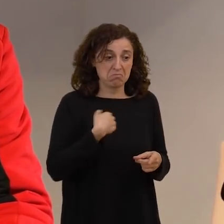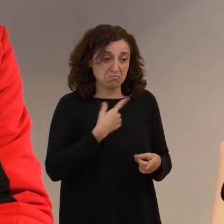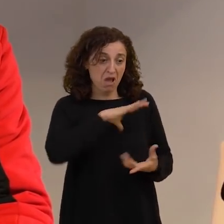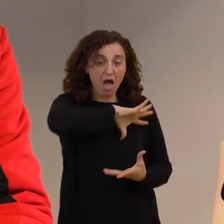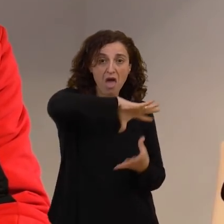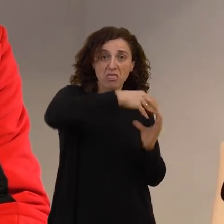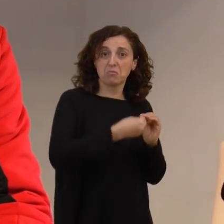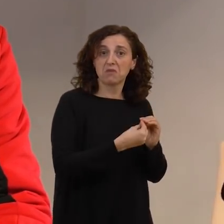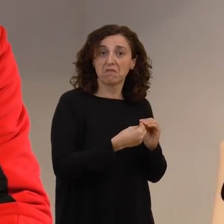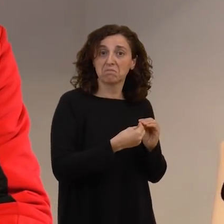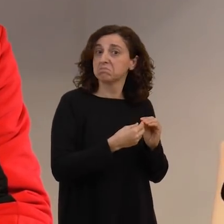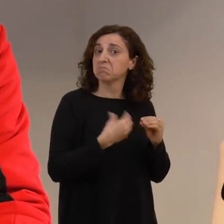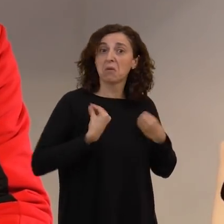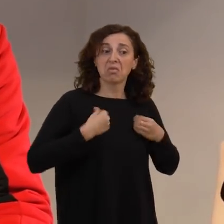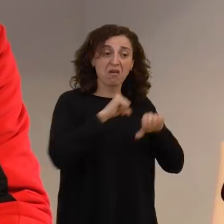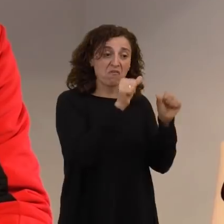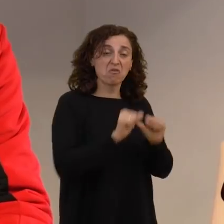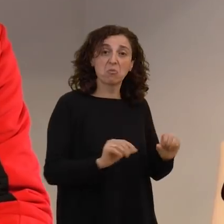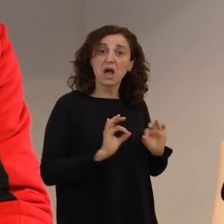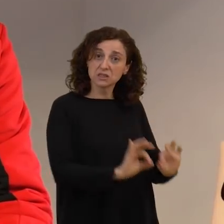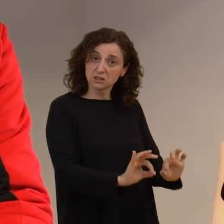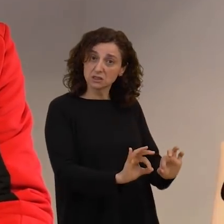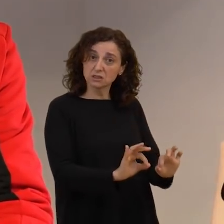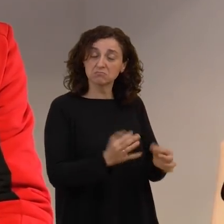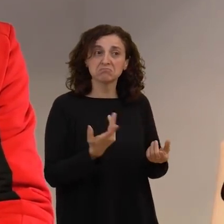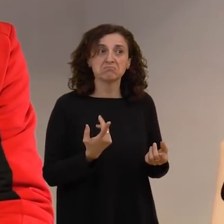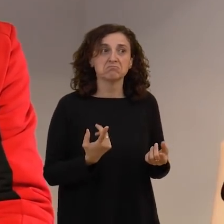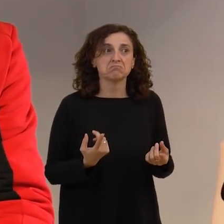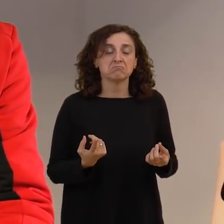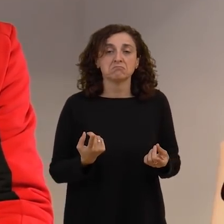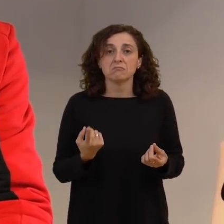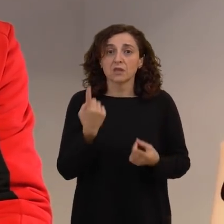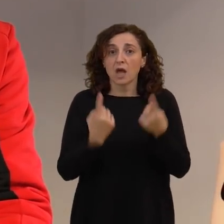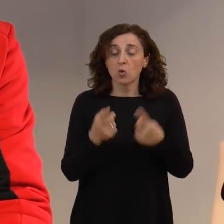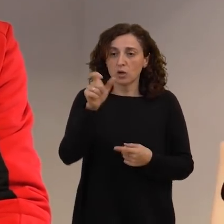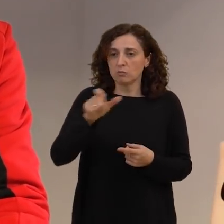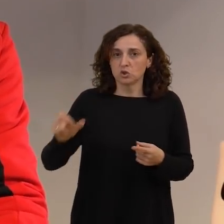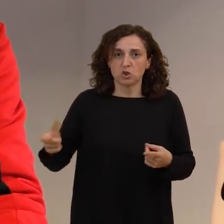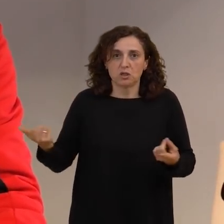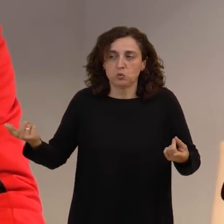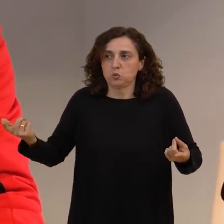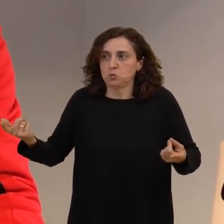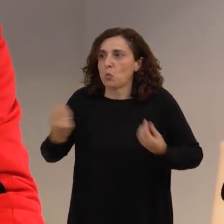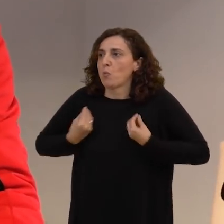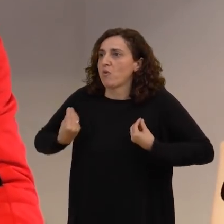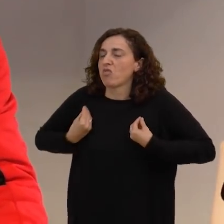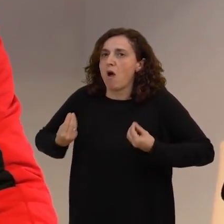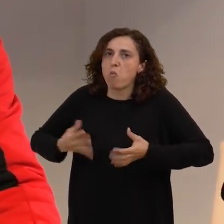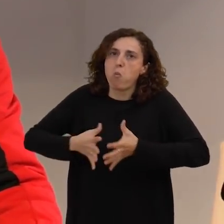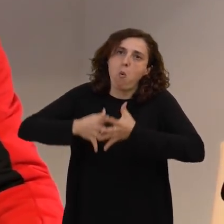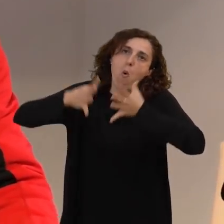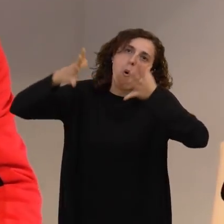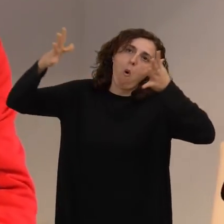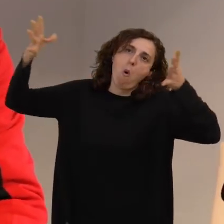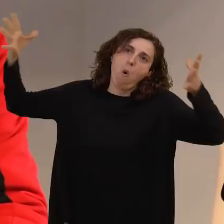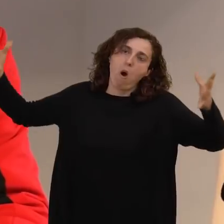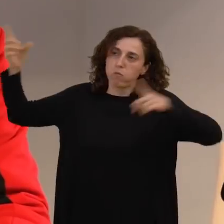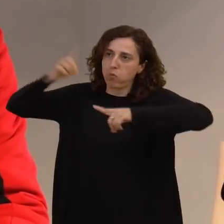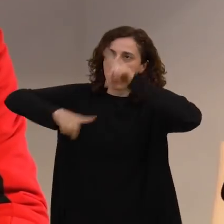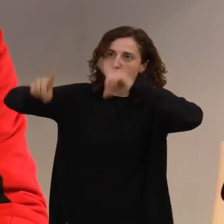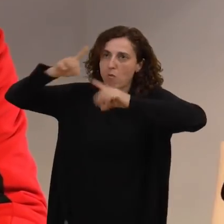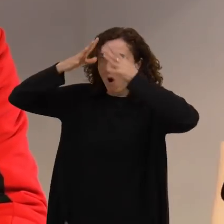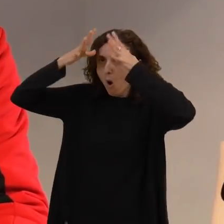adaptas a esa forma de vivir. O sea, hay gente que se les hace la vida a un mundo